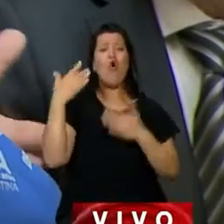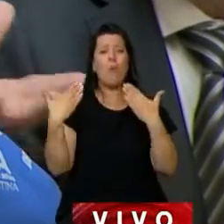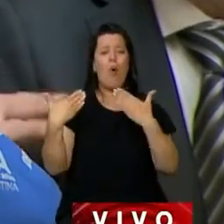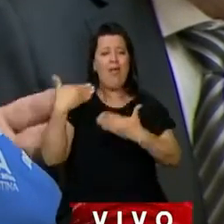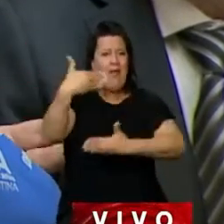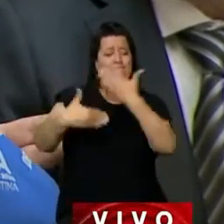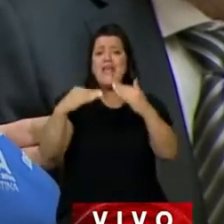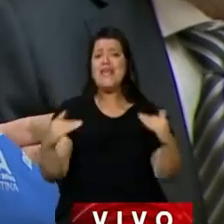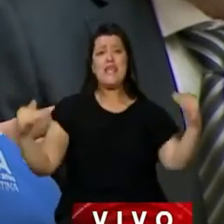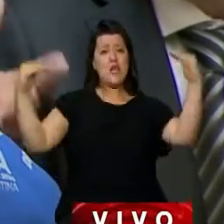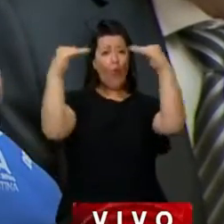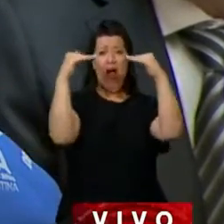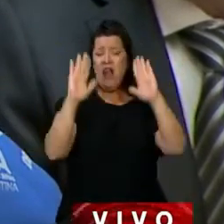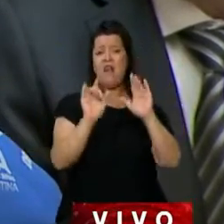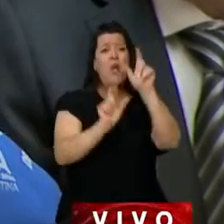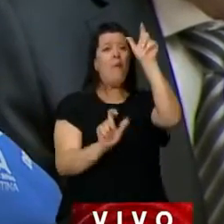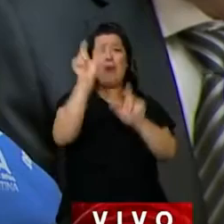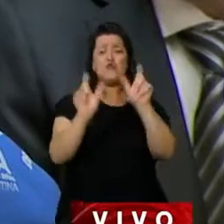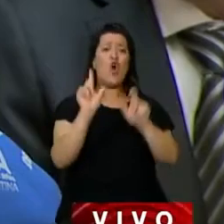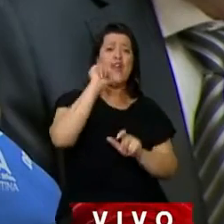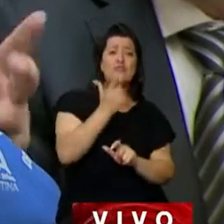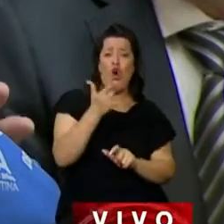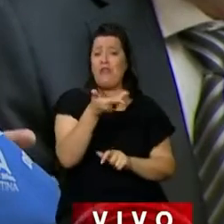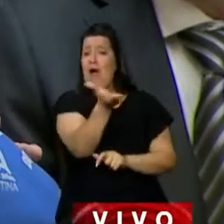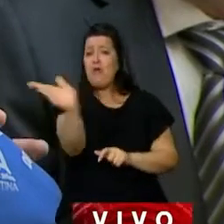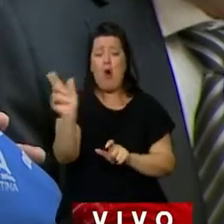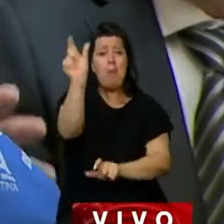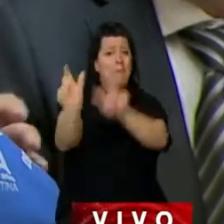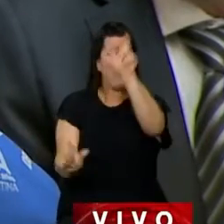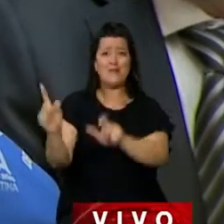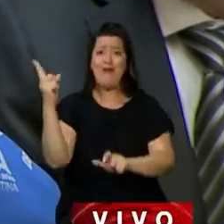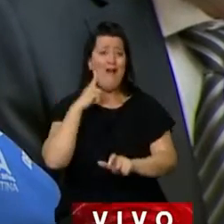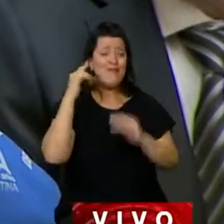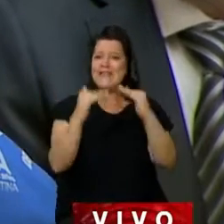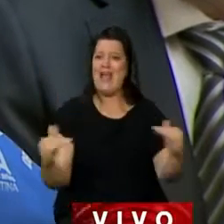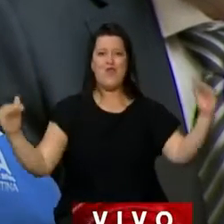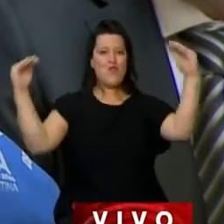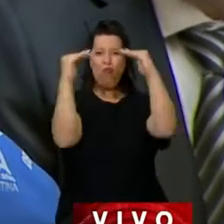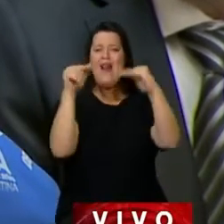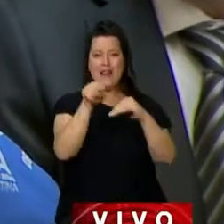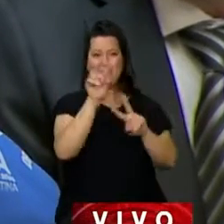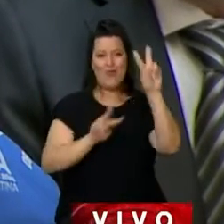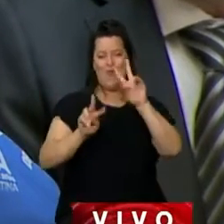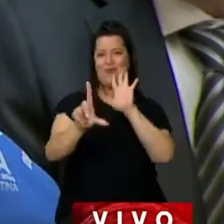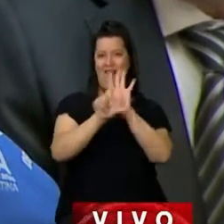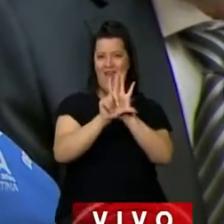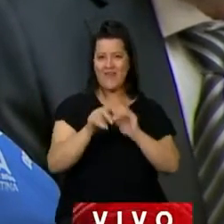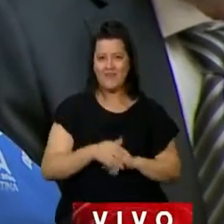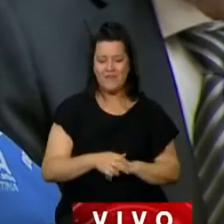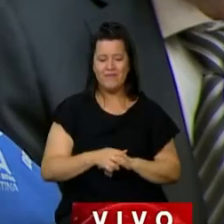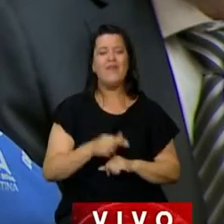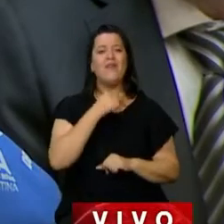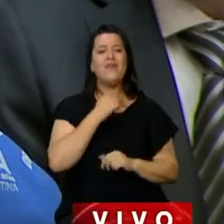poner en pie de igualdad a las personas sordas con el resto de los habitantes de nuestro país. Quiero